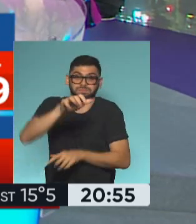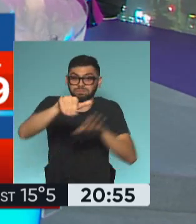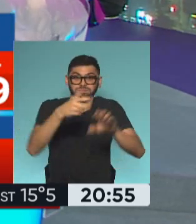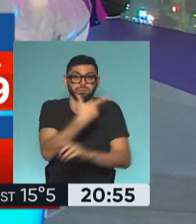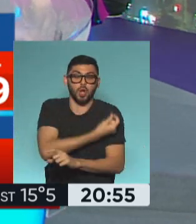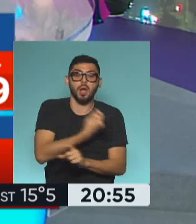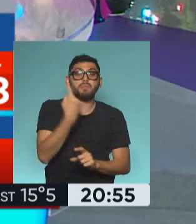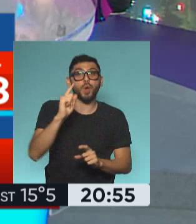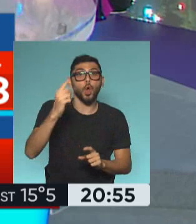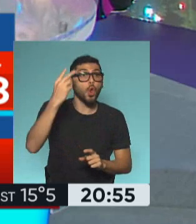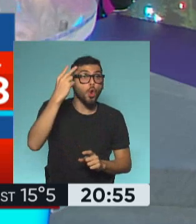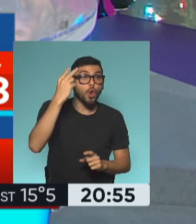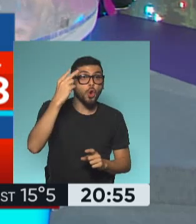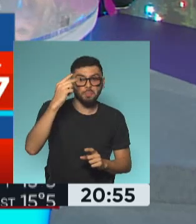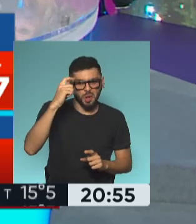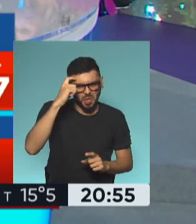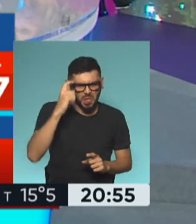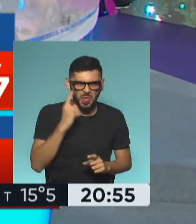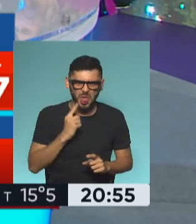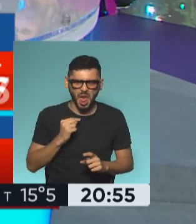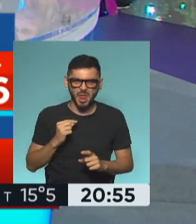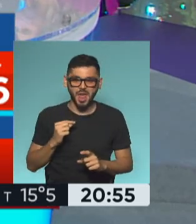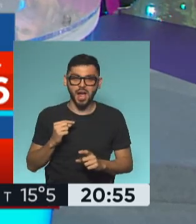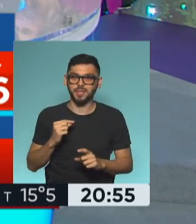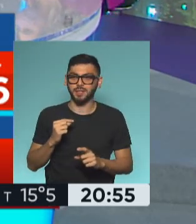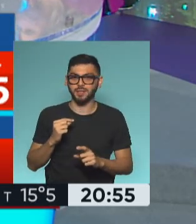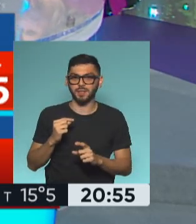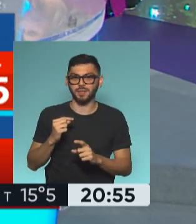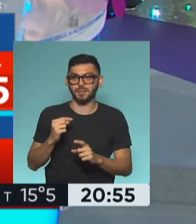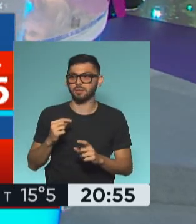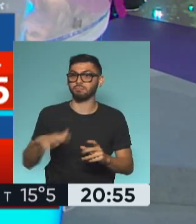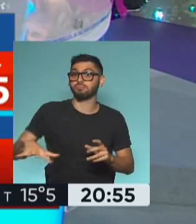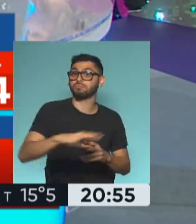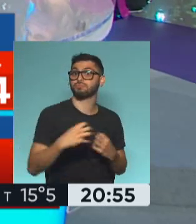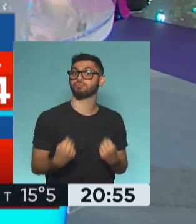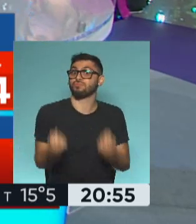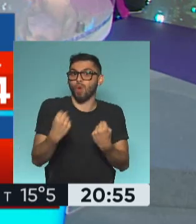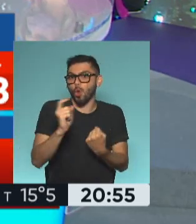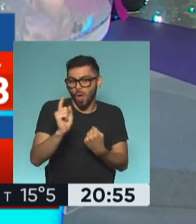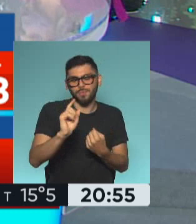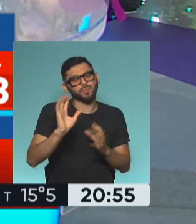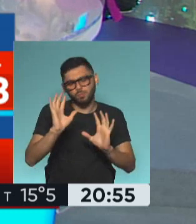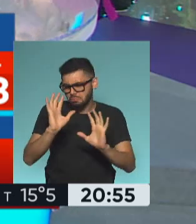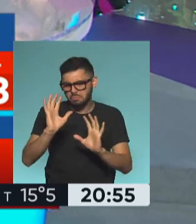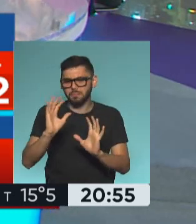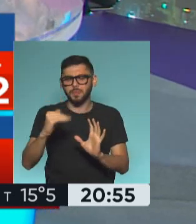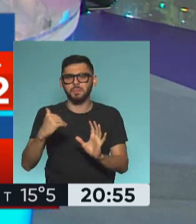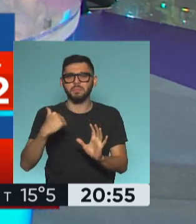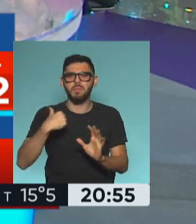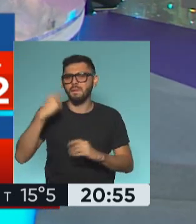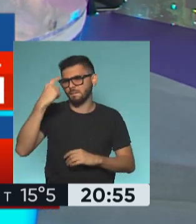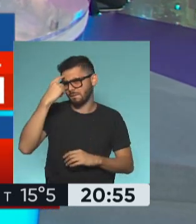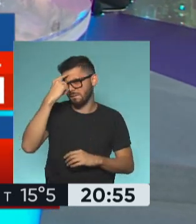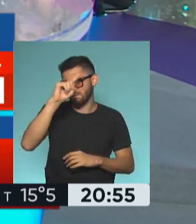que de aquí a 10 días exista inmunidad, ni mucho menos. No, de hecho, yo si tuviese que plantear un interrogante, si